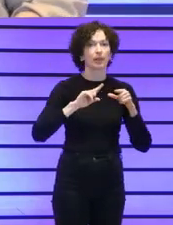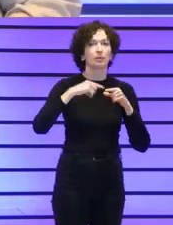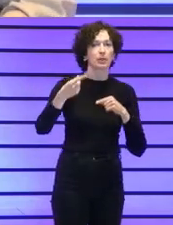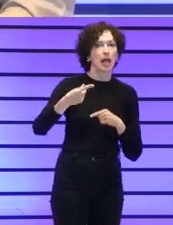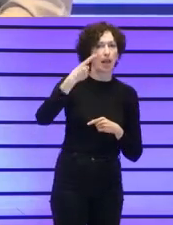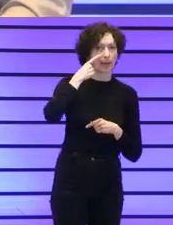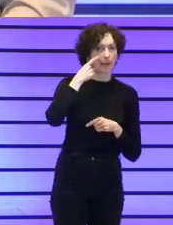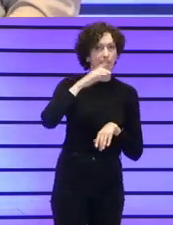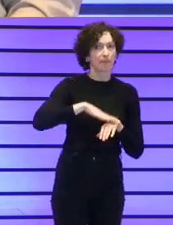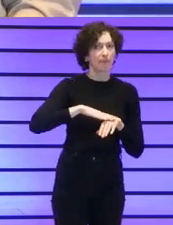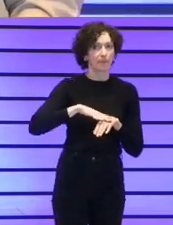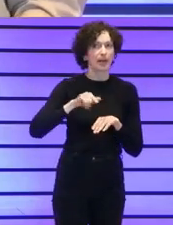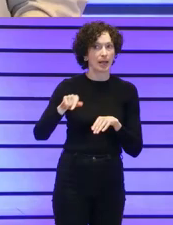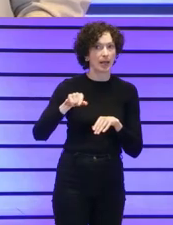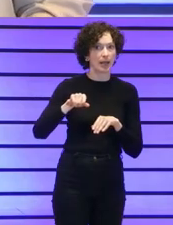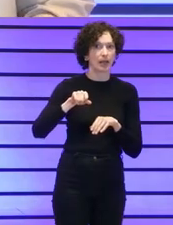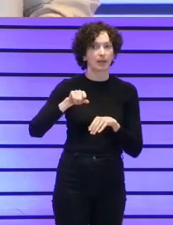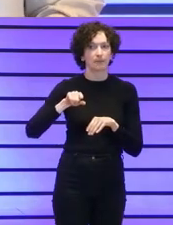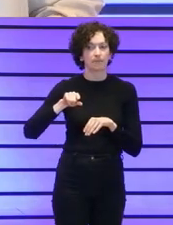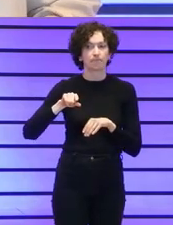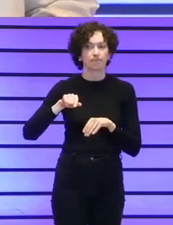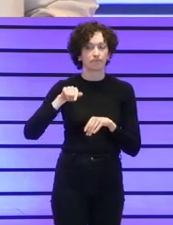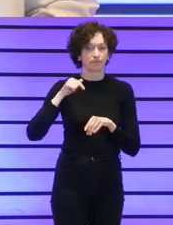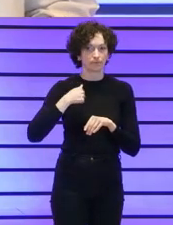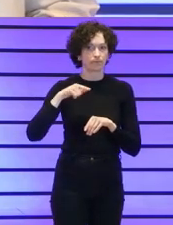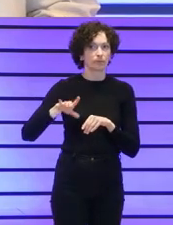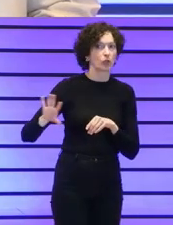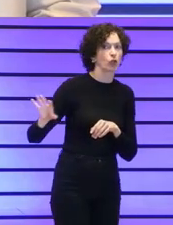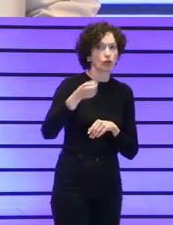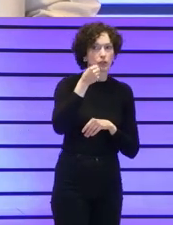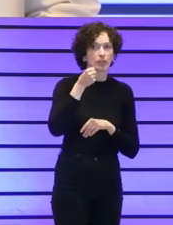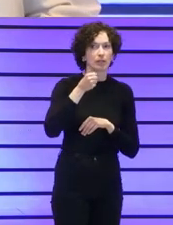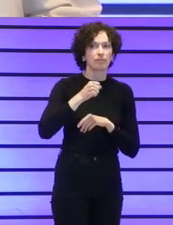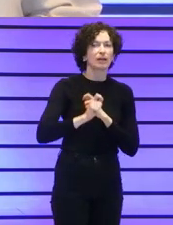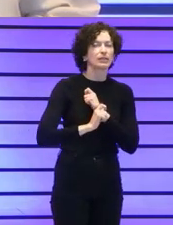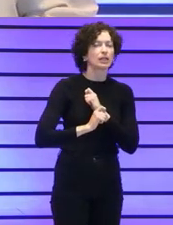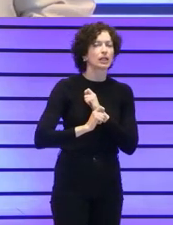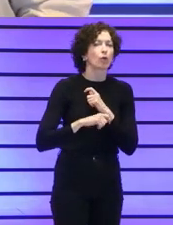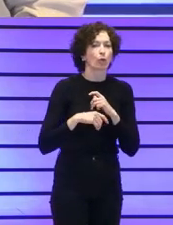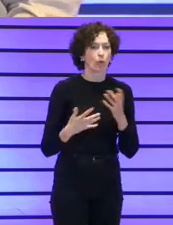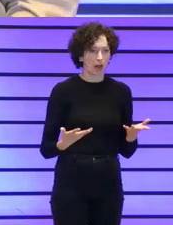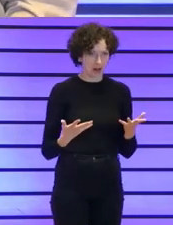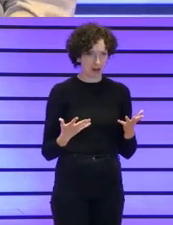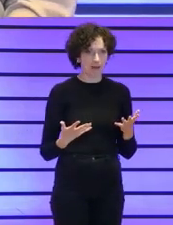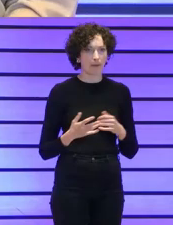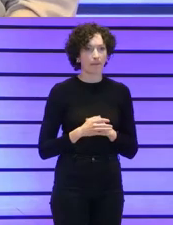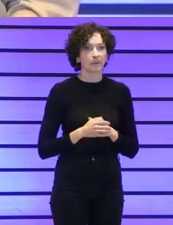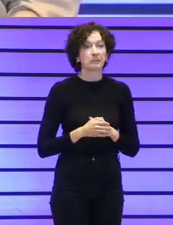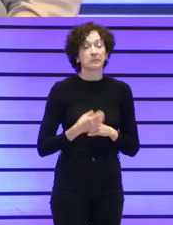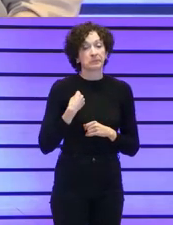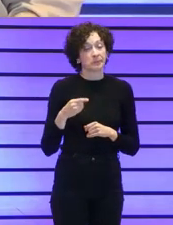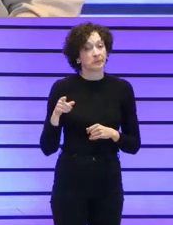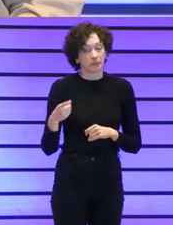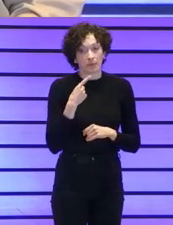estrategia para, oye, echar tu ancla y llegar a ella, ¿no? Claro, esto de que la